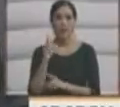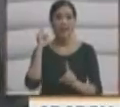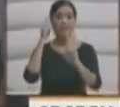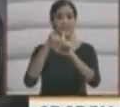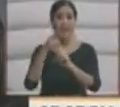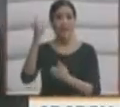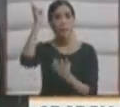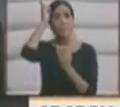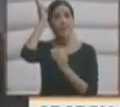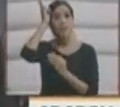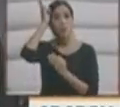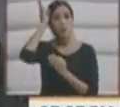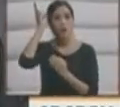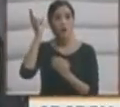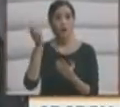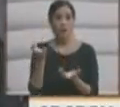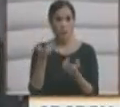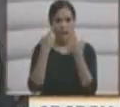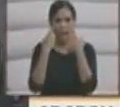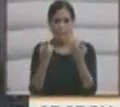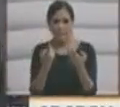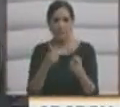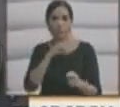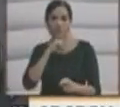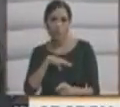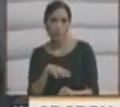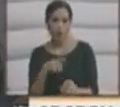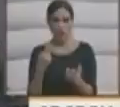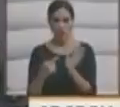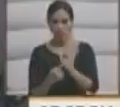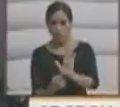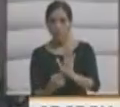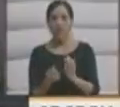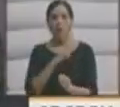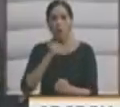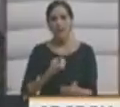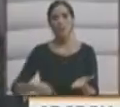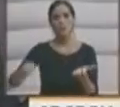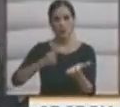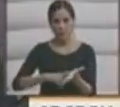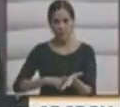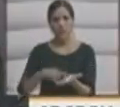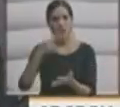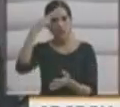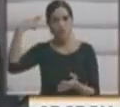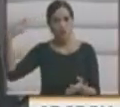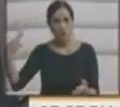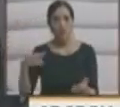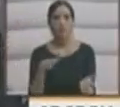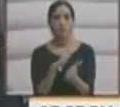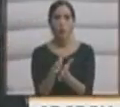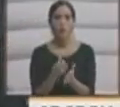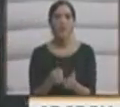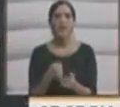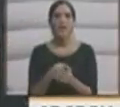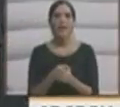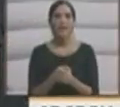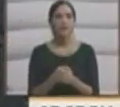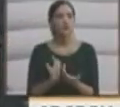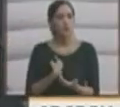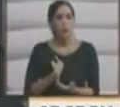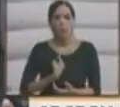habrán visto algunos de sus relatos, pero nosotros queremos insistir y reflexionar sobre esta, no me cabe la menor